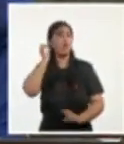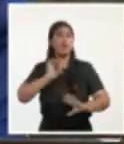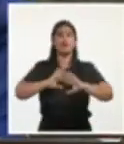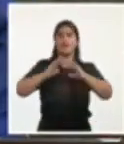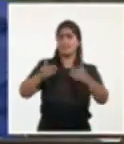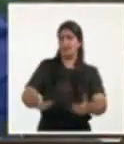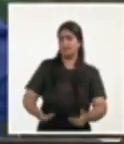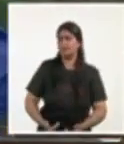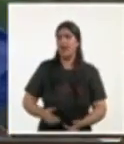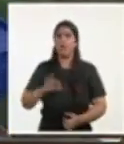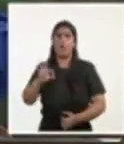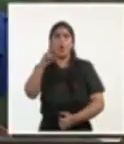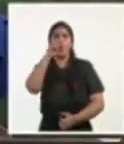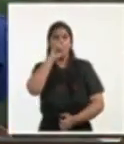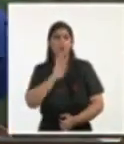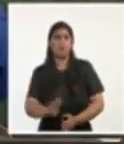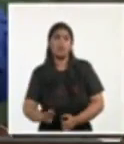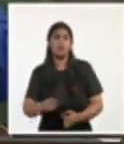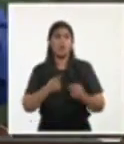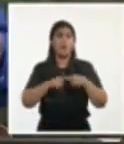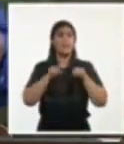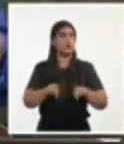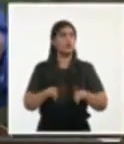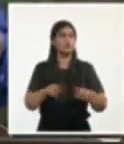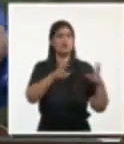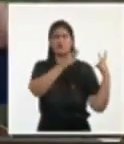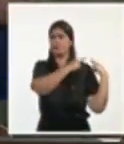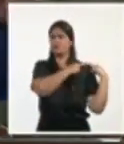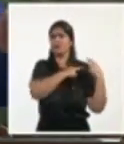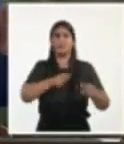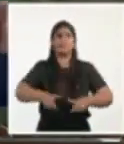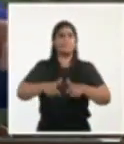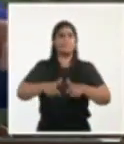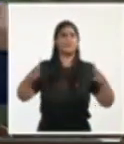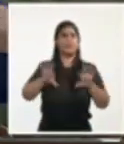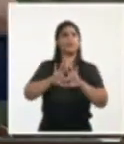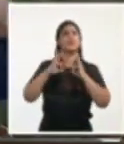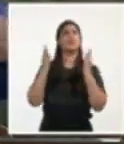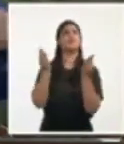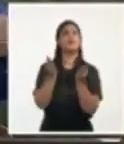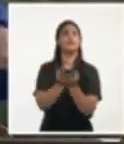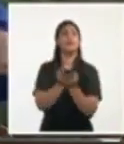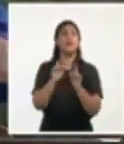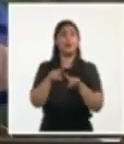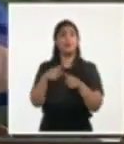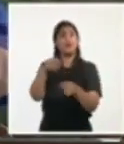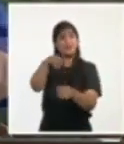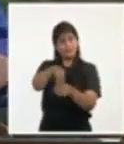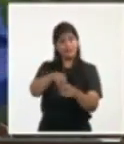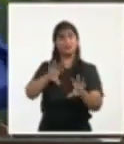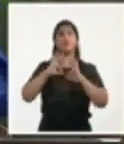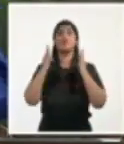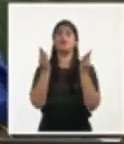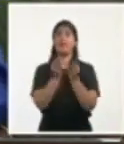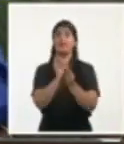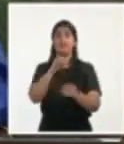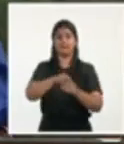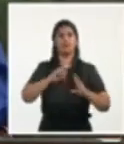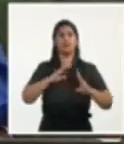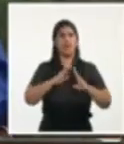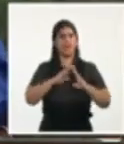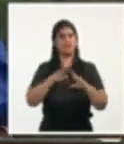la familia, porque como está ingresado en la casa, la familia tiene que tomar un grupo de medidas para que ese ingreso sea